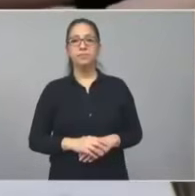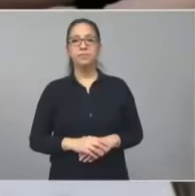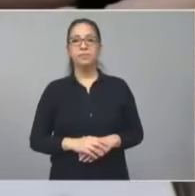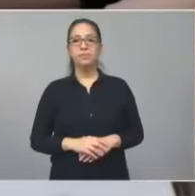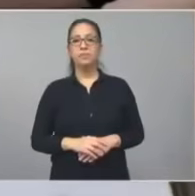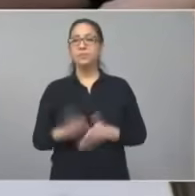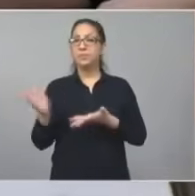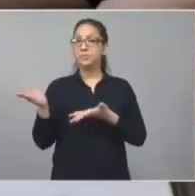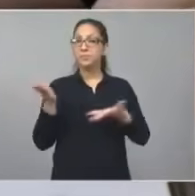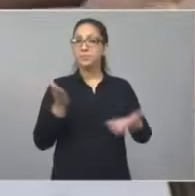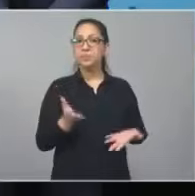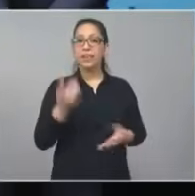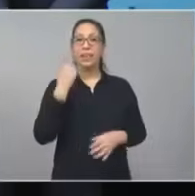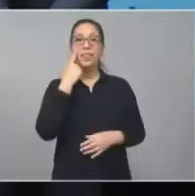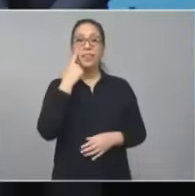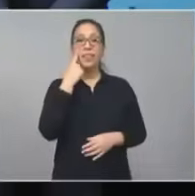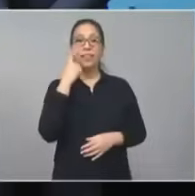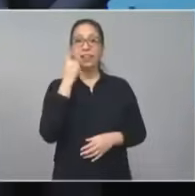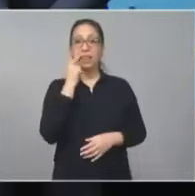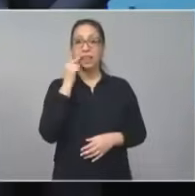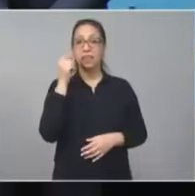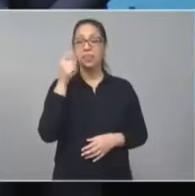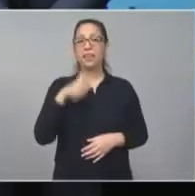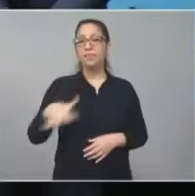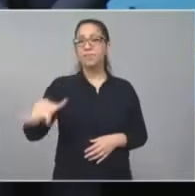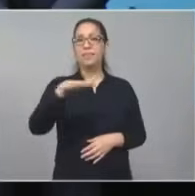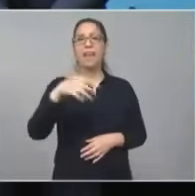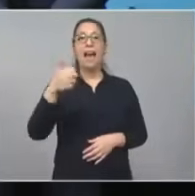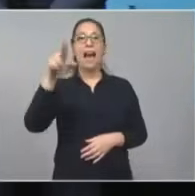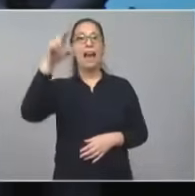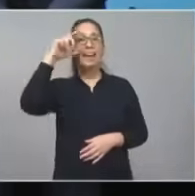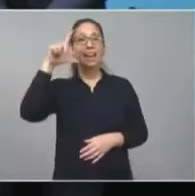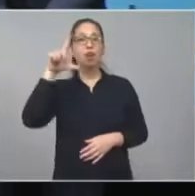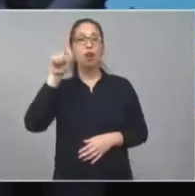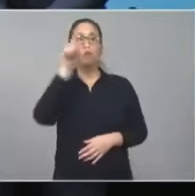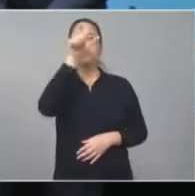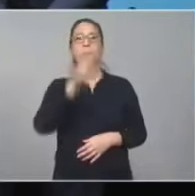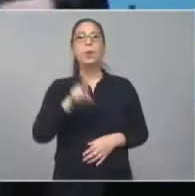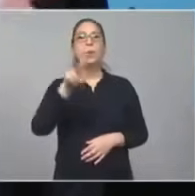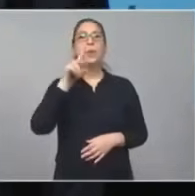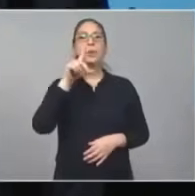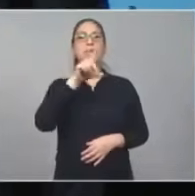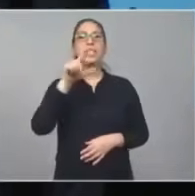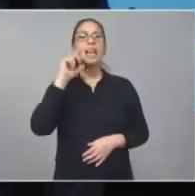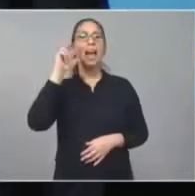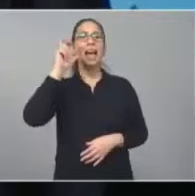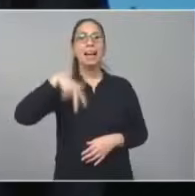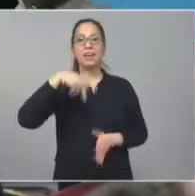Invitamos a continuación al intendente de Carmen de Areco, Iván Darío Villagrán.